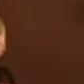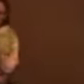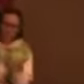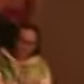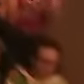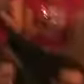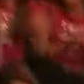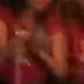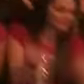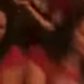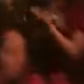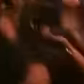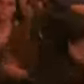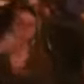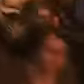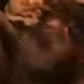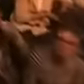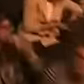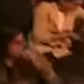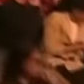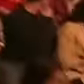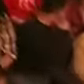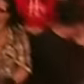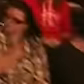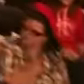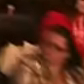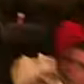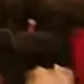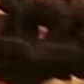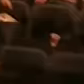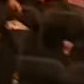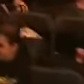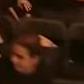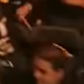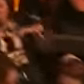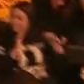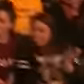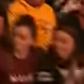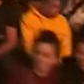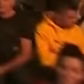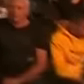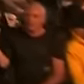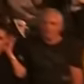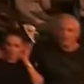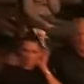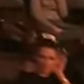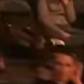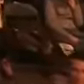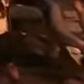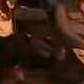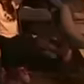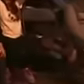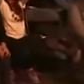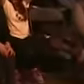cagar. Textualmente, ese es el título que han presentado y el que le comentamos. Vamos a por el segundo tema, señoras y señores, de